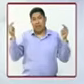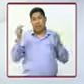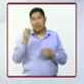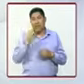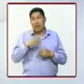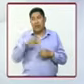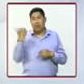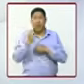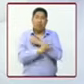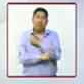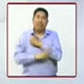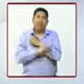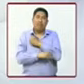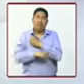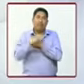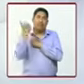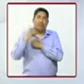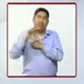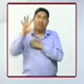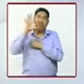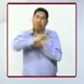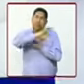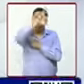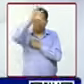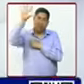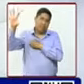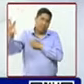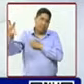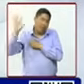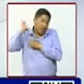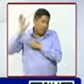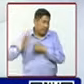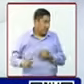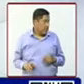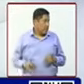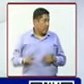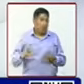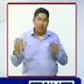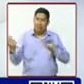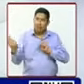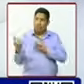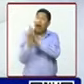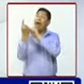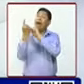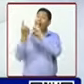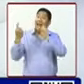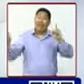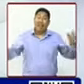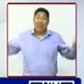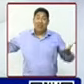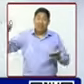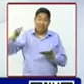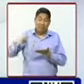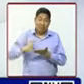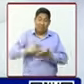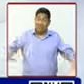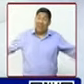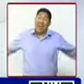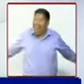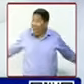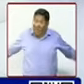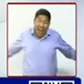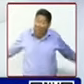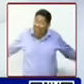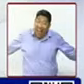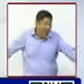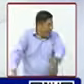que están en otros países, en otros continentes. Claro. Y ese reencuentro que se da en los aeropuertos es increíble.